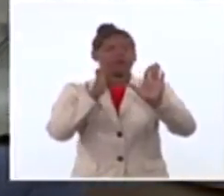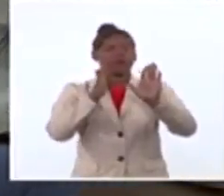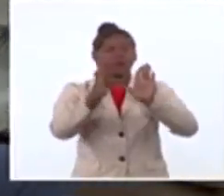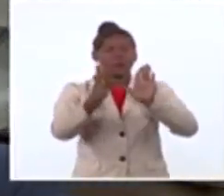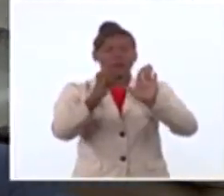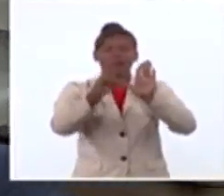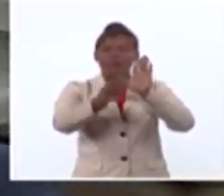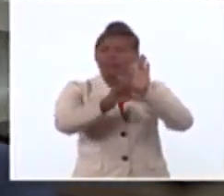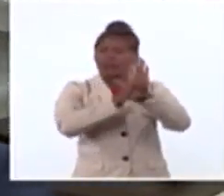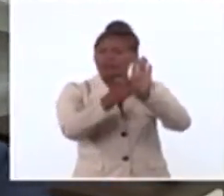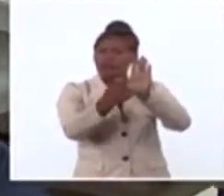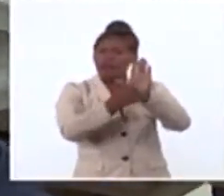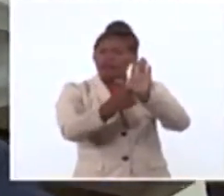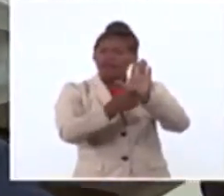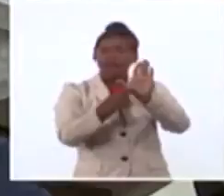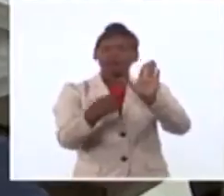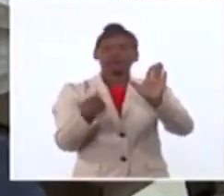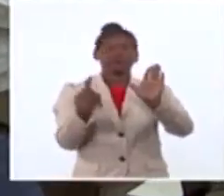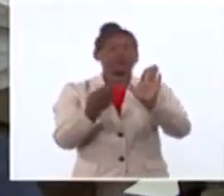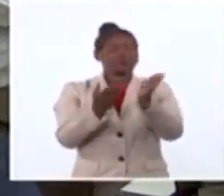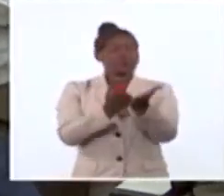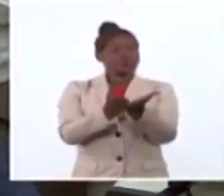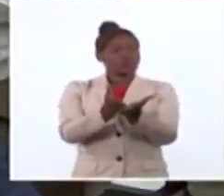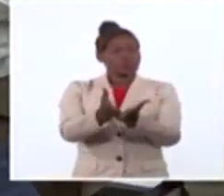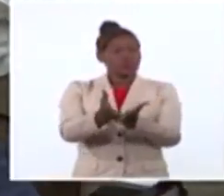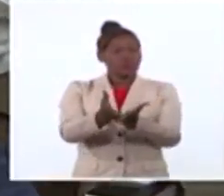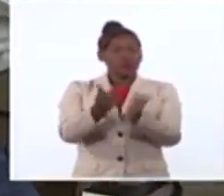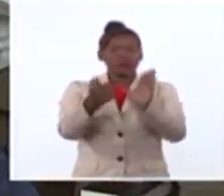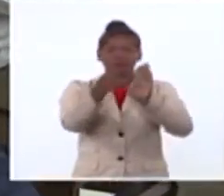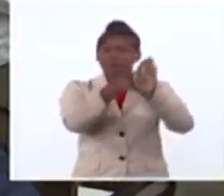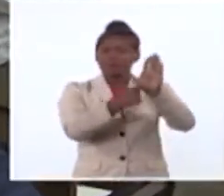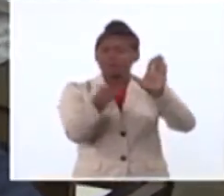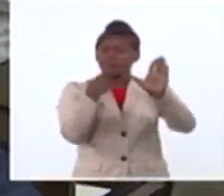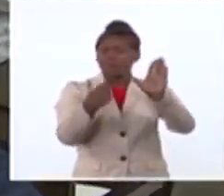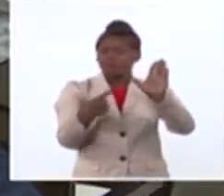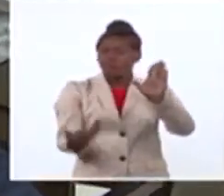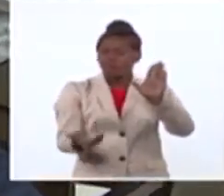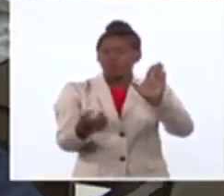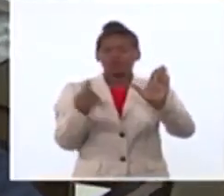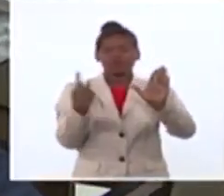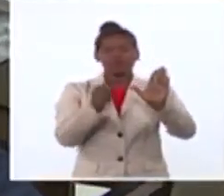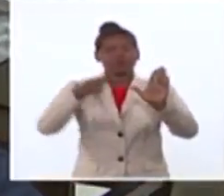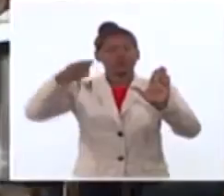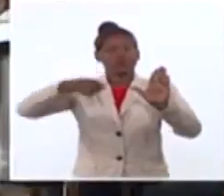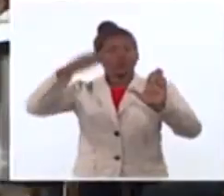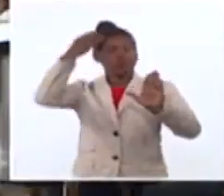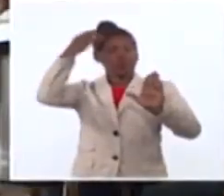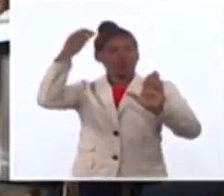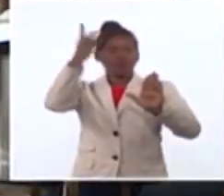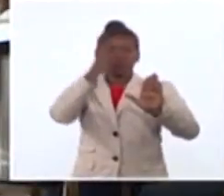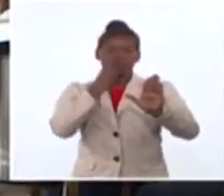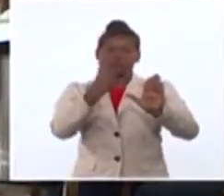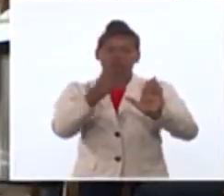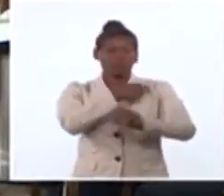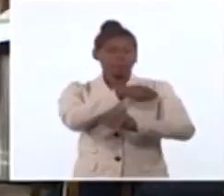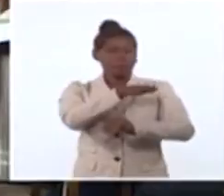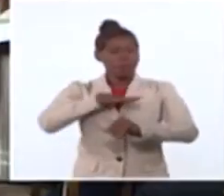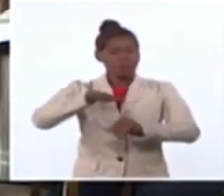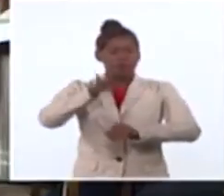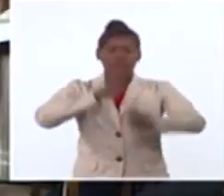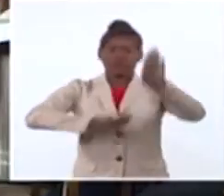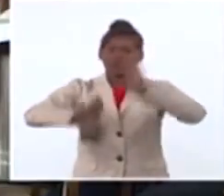ánimo de amplio consenso que lo caracteriza, defenderá, por supuesto, el